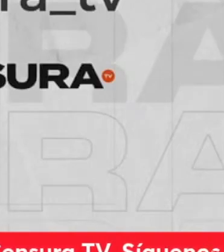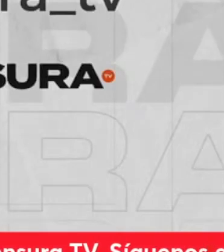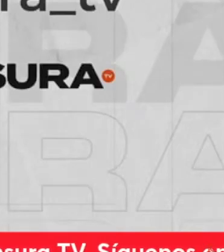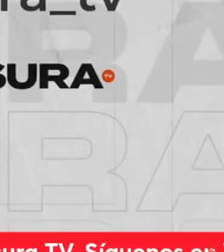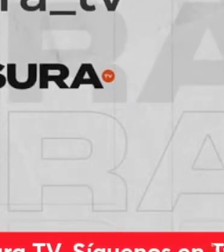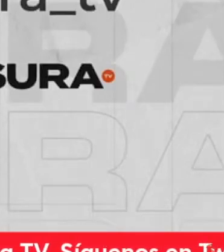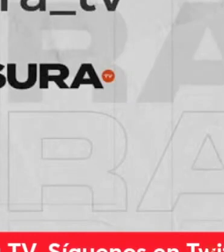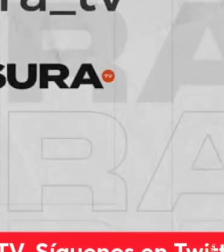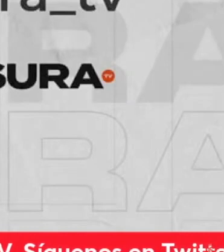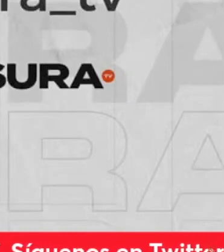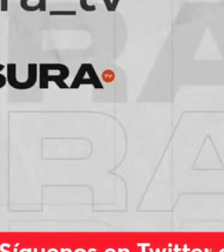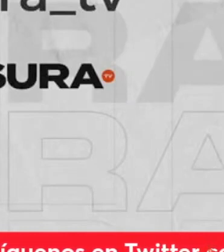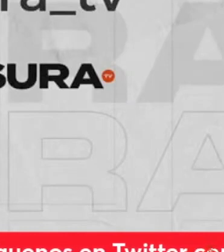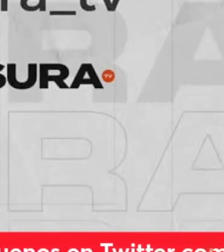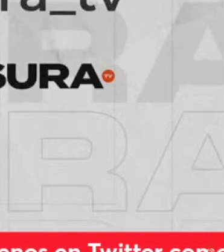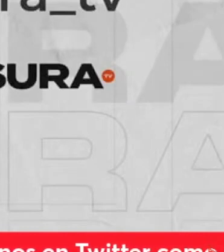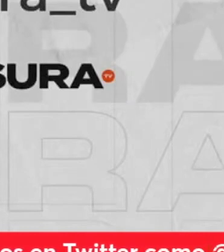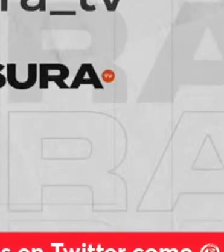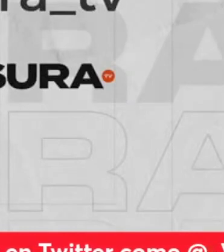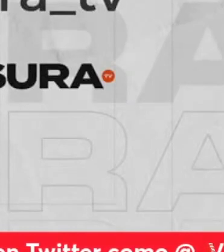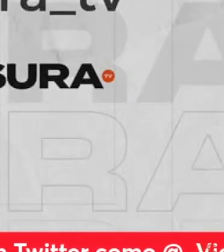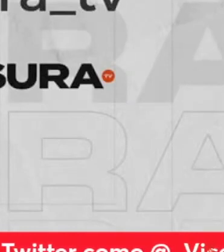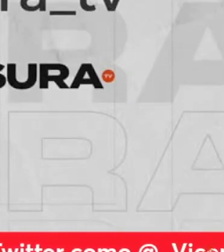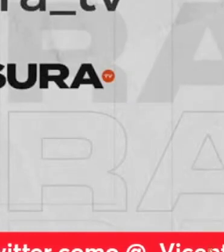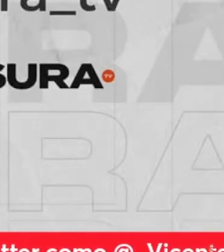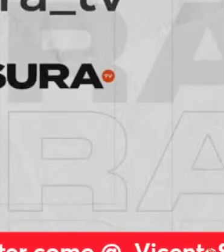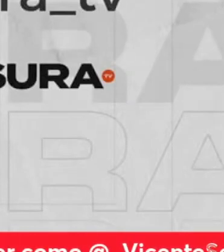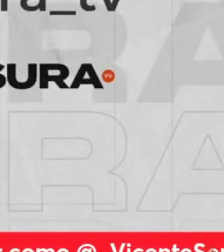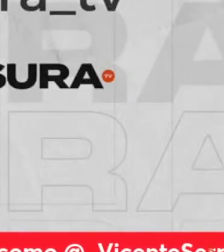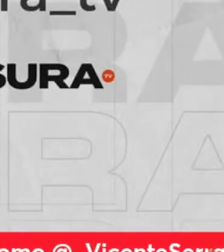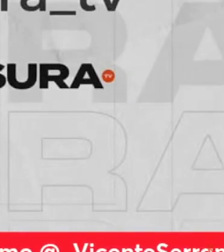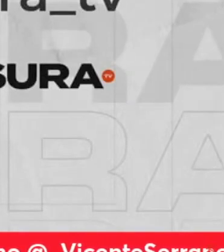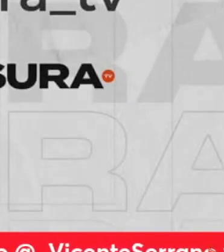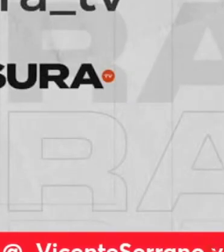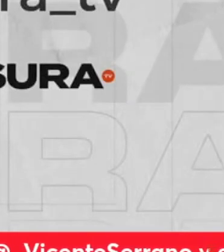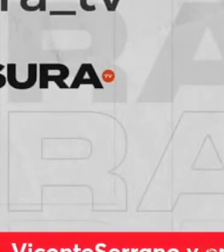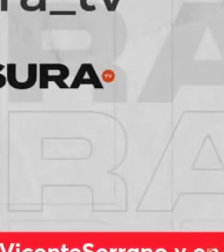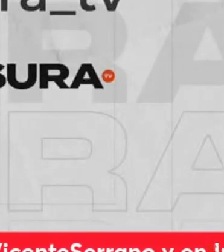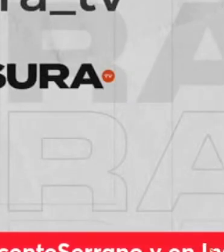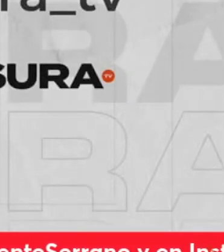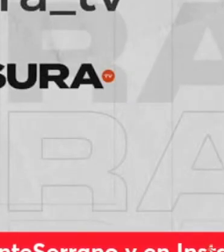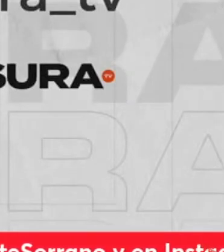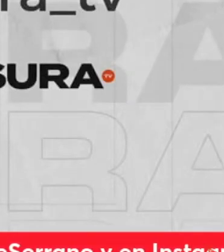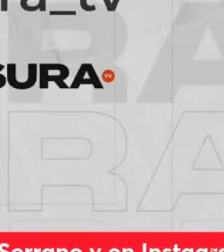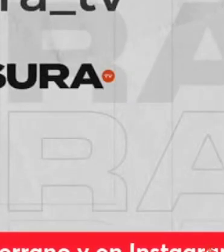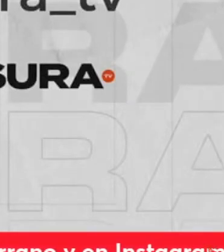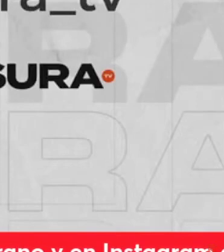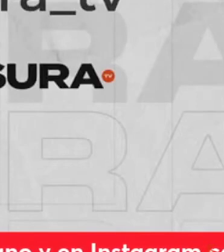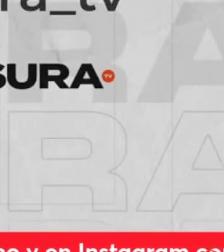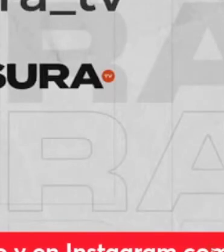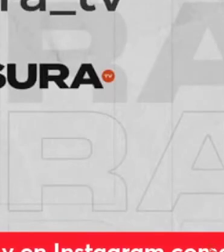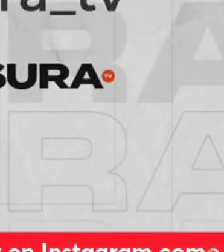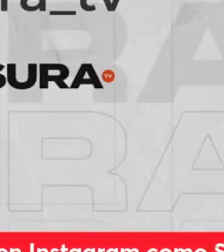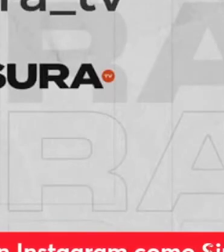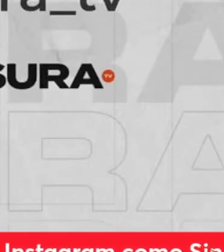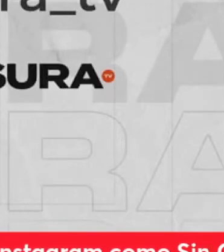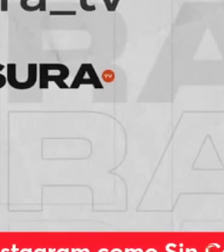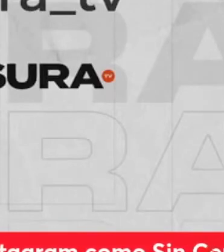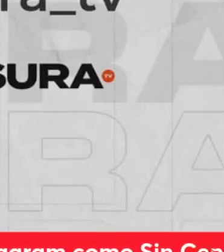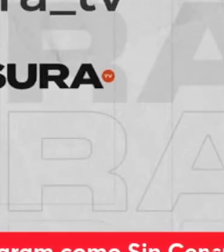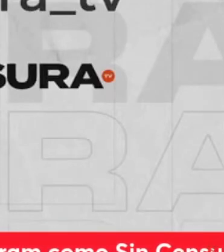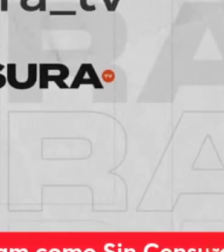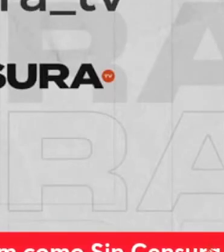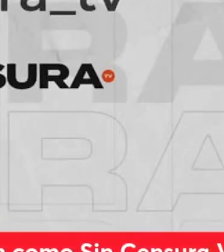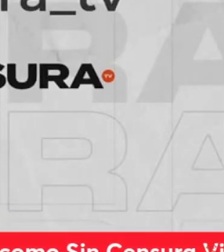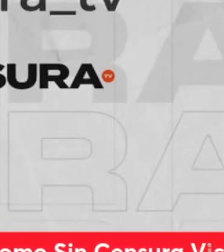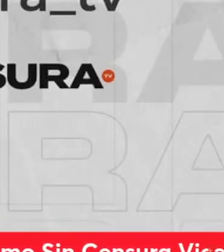Voz del Pueblo, fue uno de los de La Voz del Pueblo. Dice, saludos caballeros y equipo, gracias por los 20 dolarotes a José Ávila. Así que bienvenidos